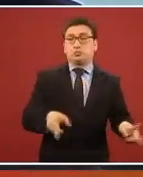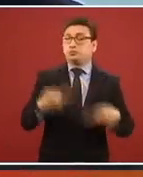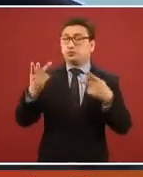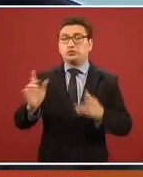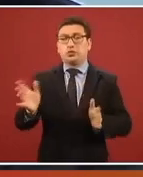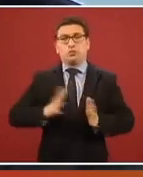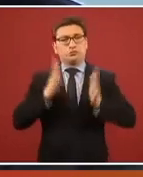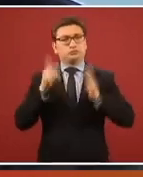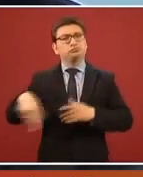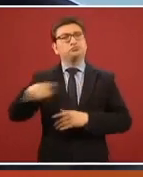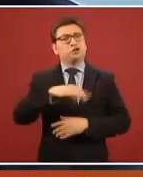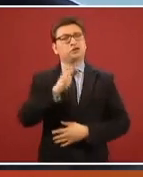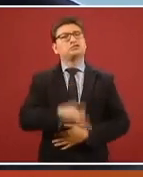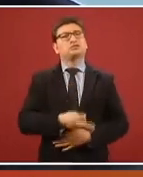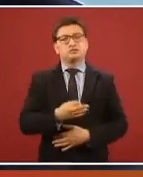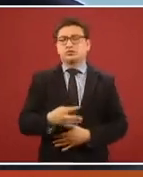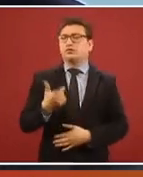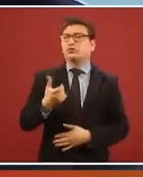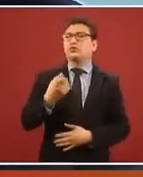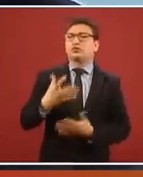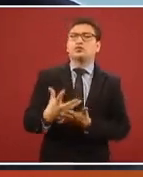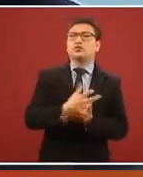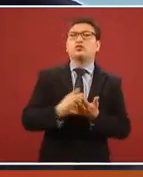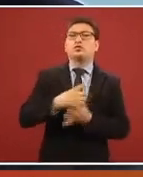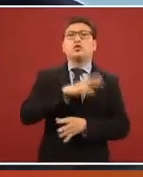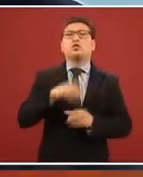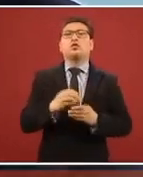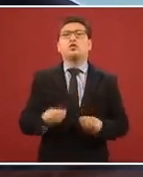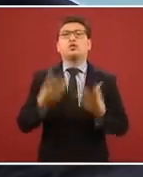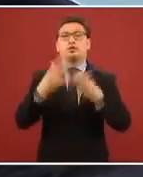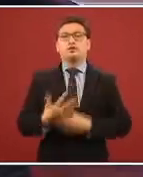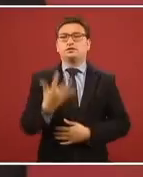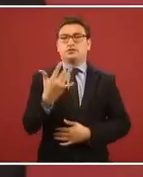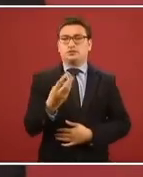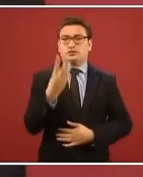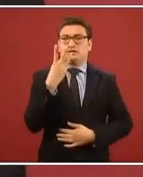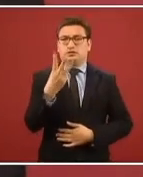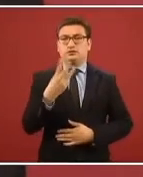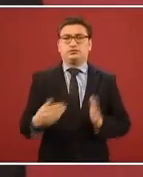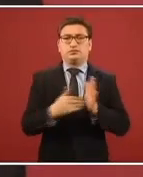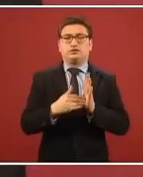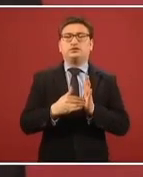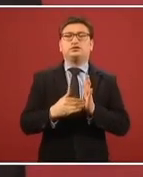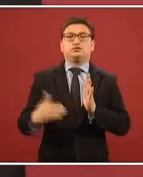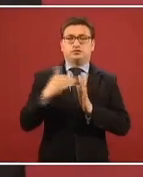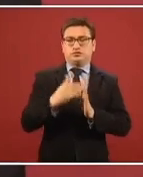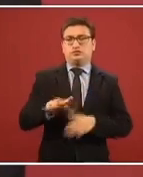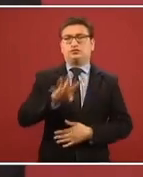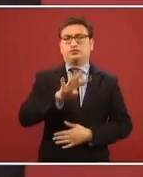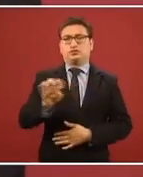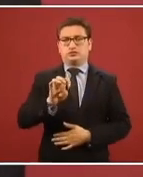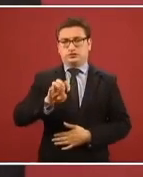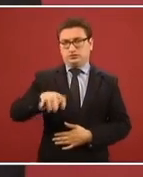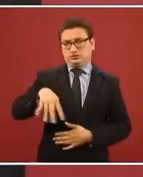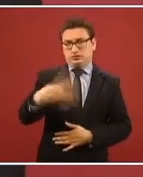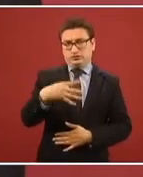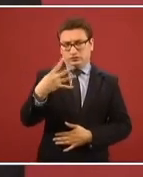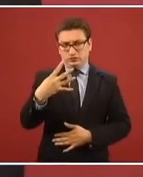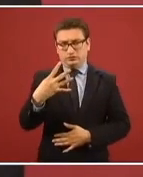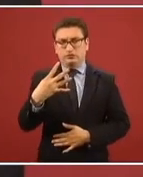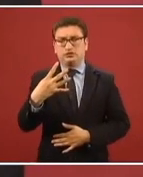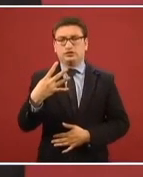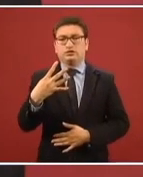recibidos cuál fue el monto que se recaudó en la subasta fueron 53 millones 414 kilitos